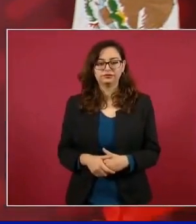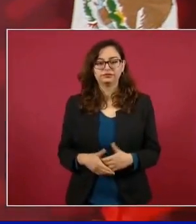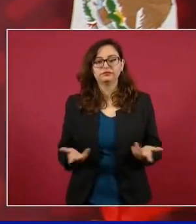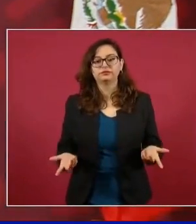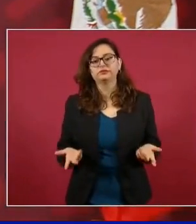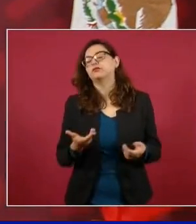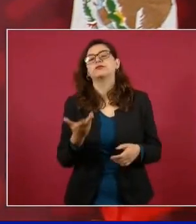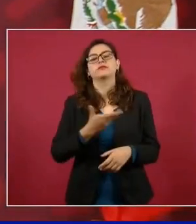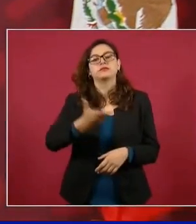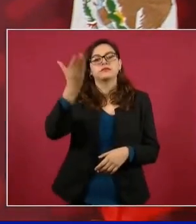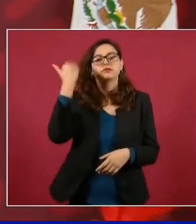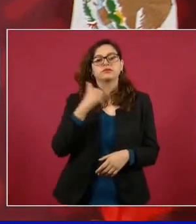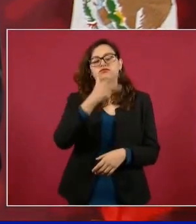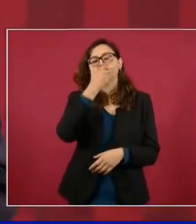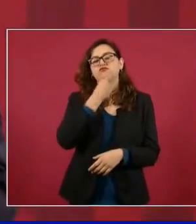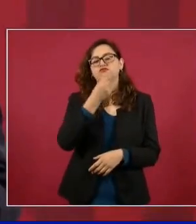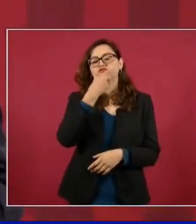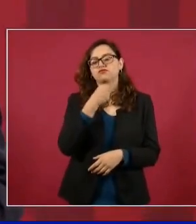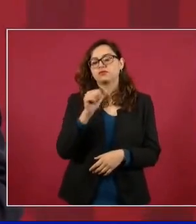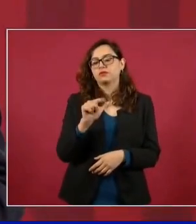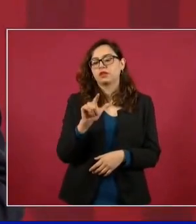Alfonso Reyes